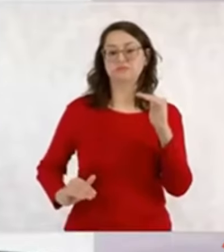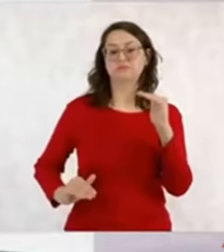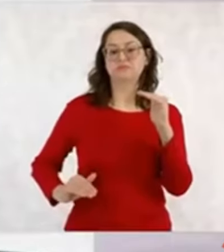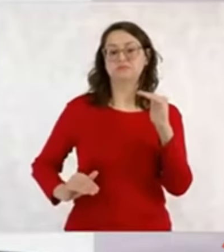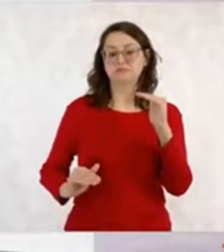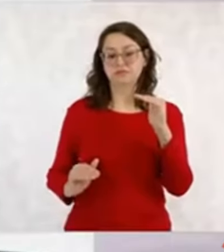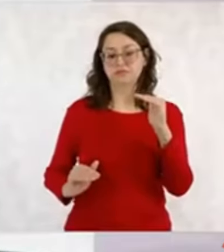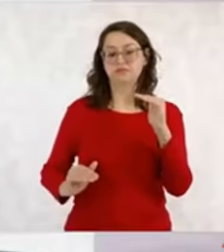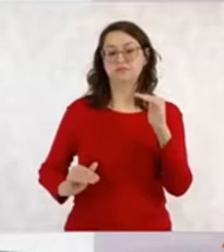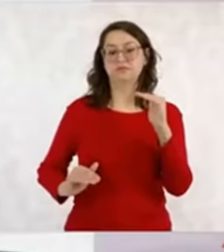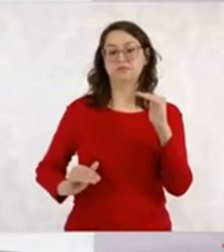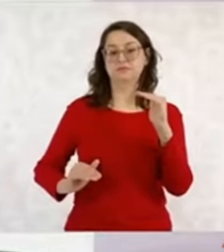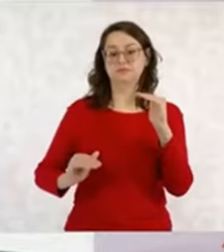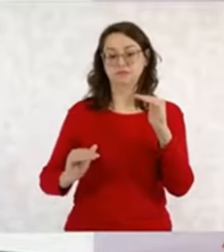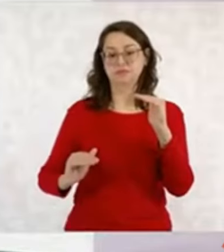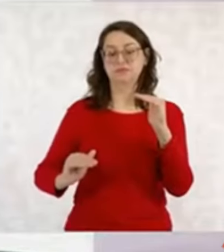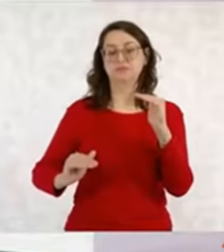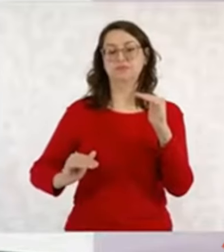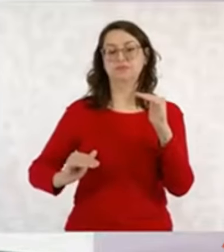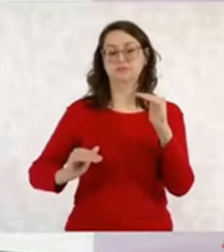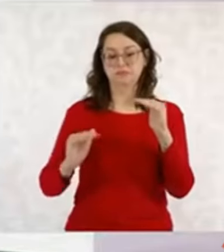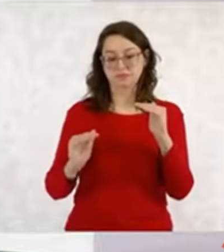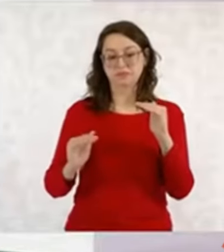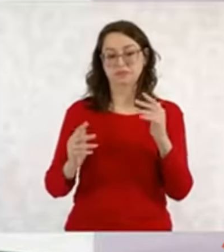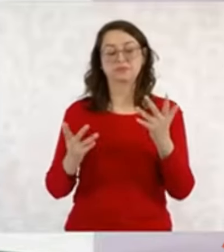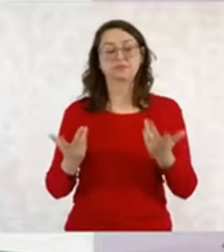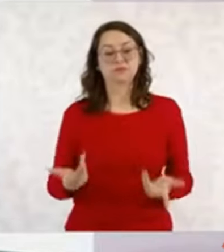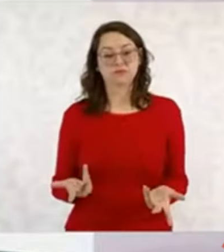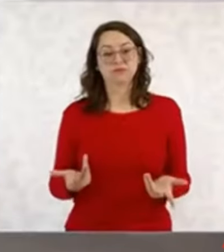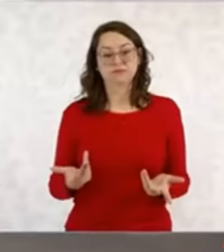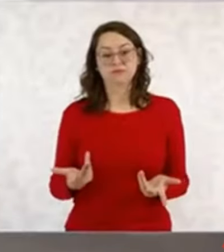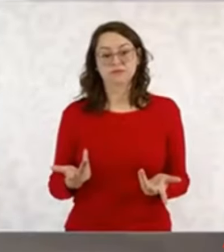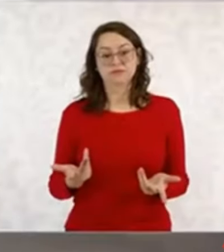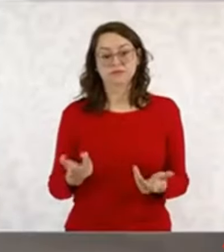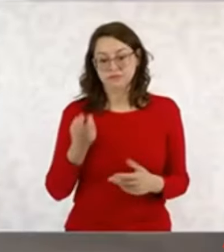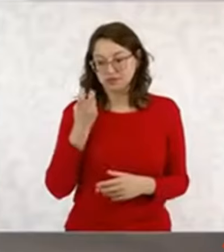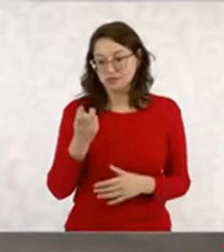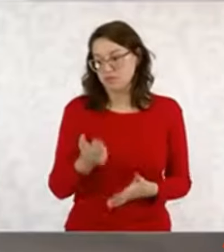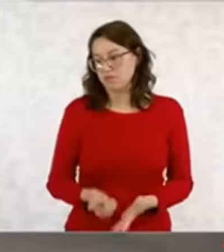riqueza, además de los programas de bienestar.